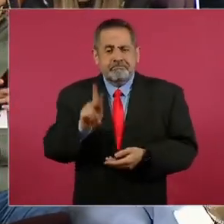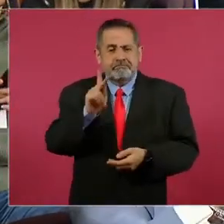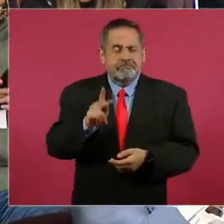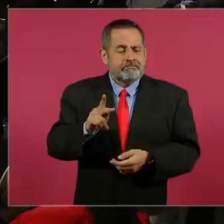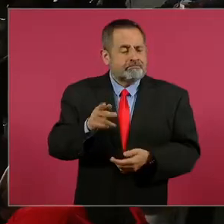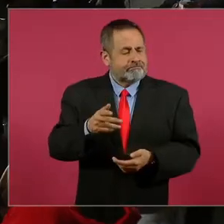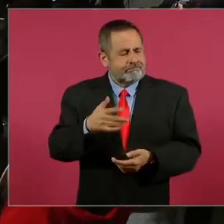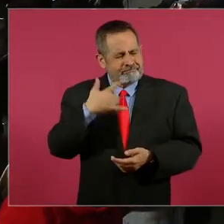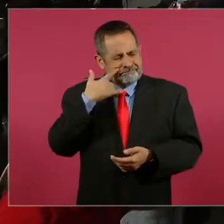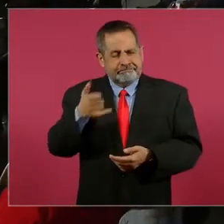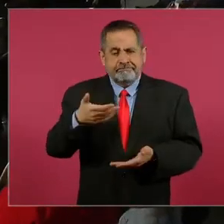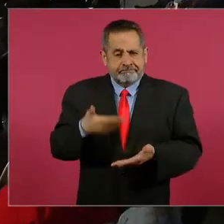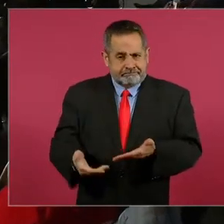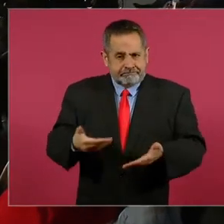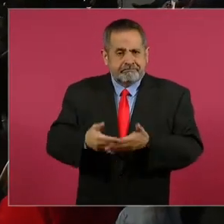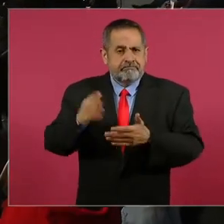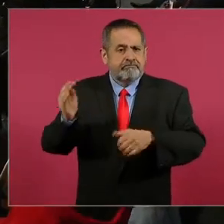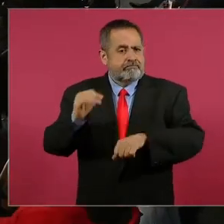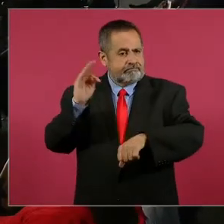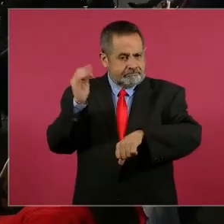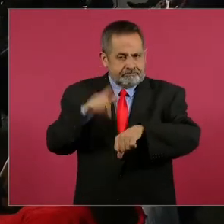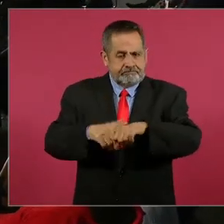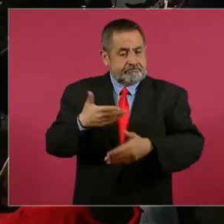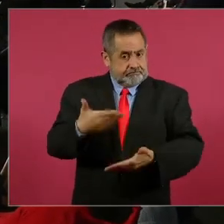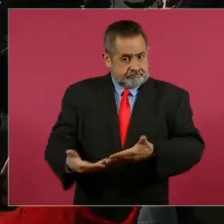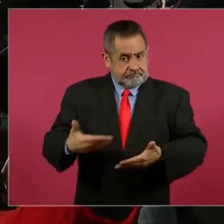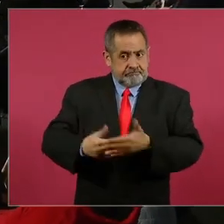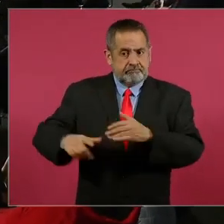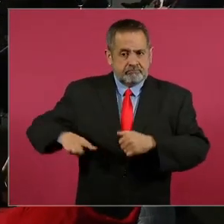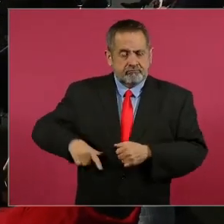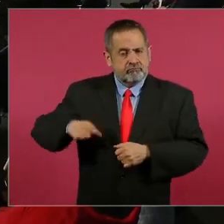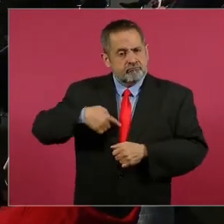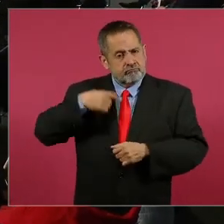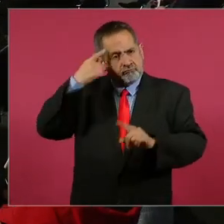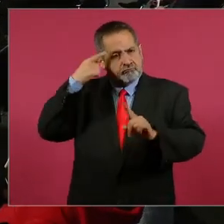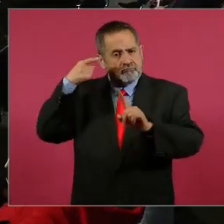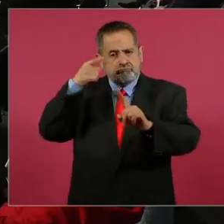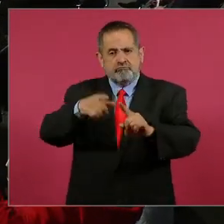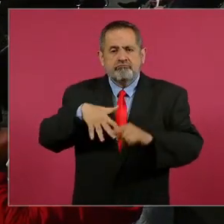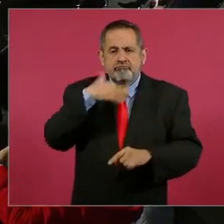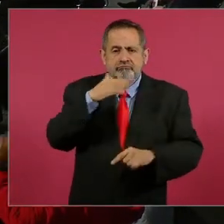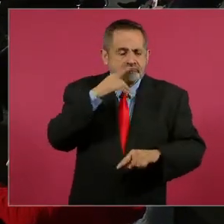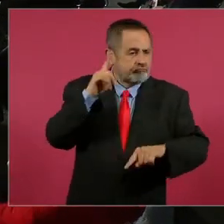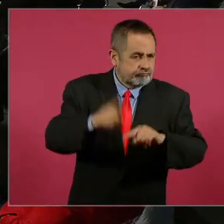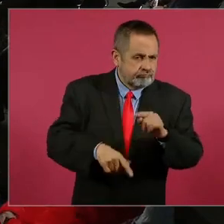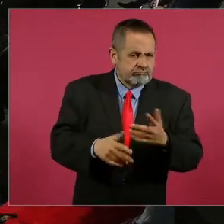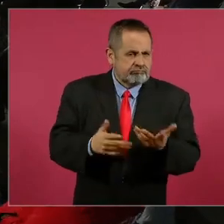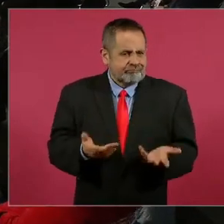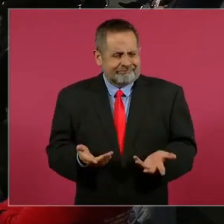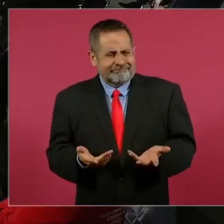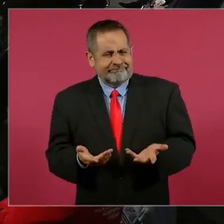administración federal, que usted encabeza y que tiene por estandarte erradicar la corrupción,